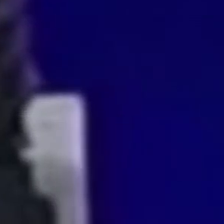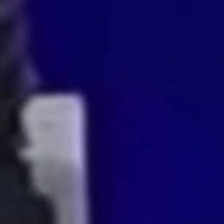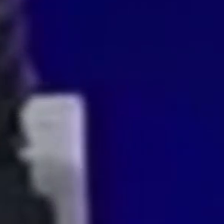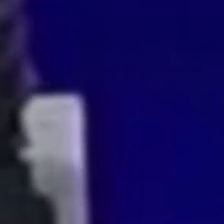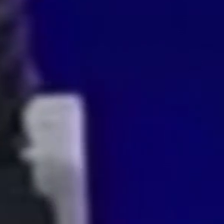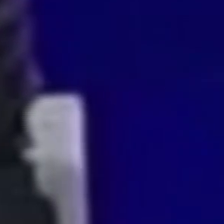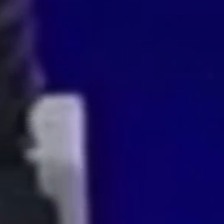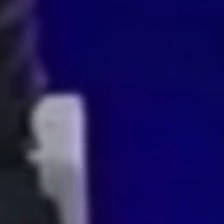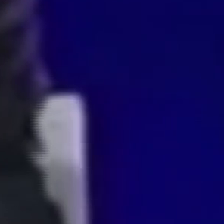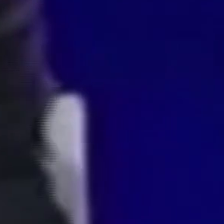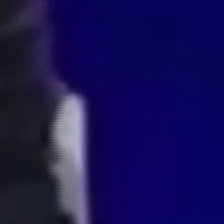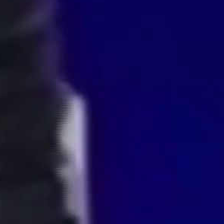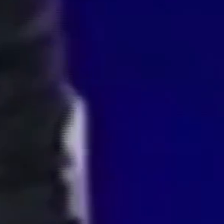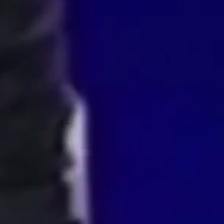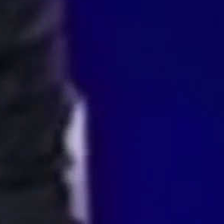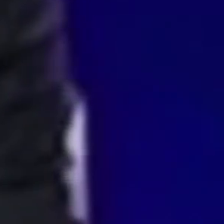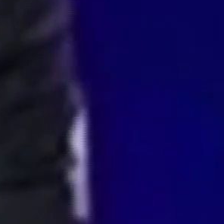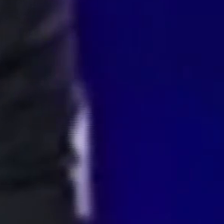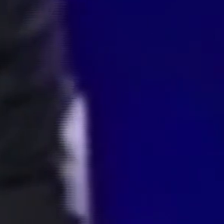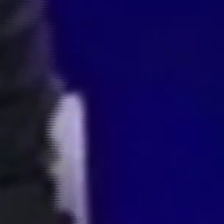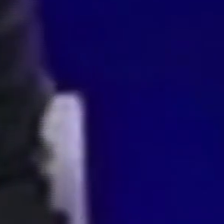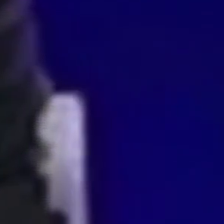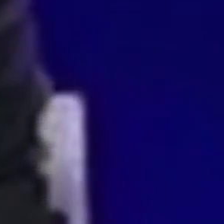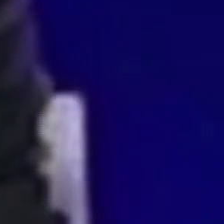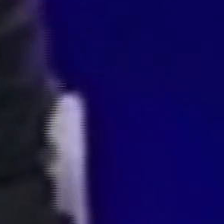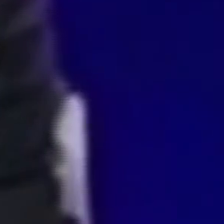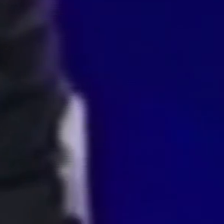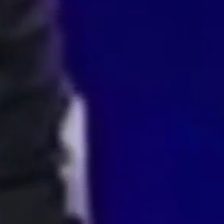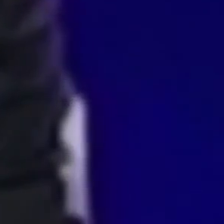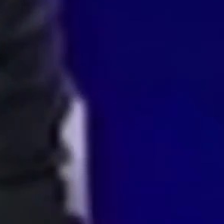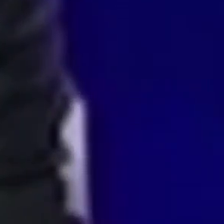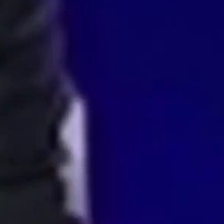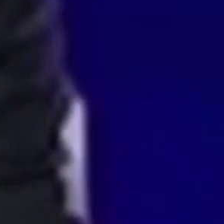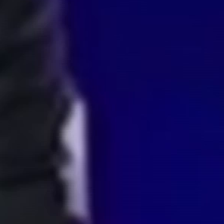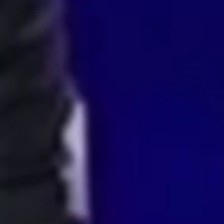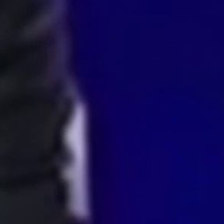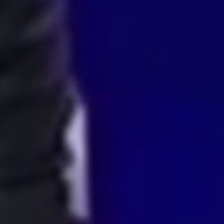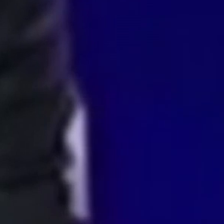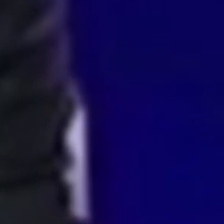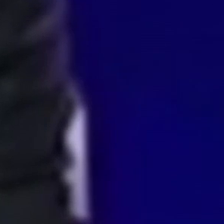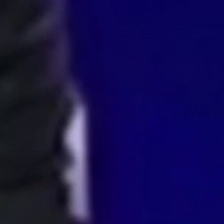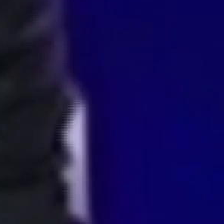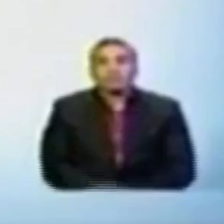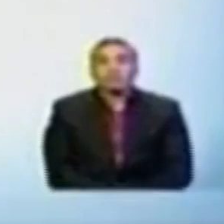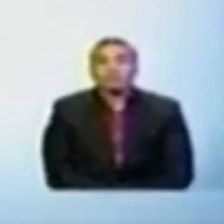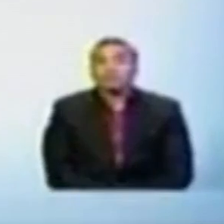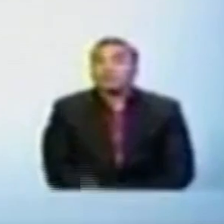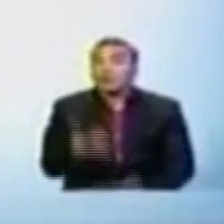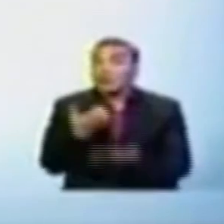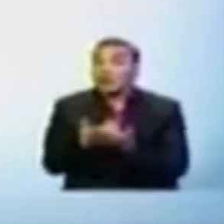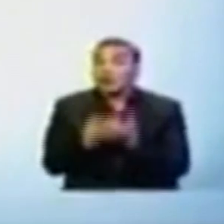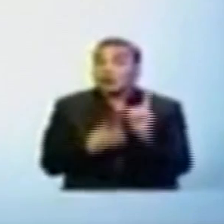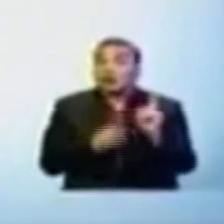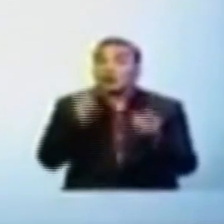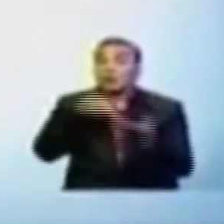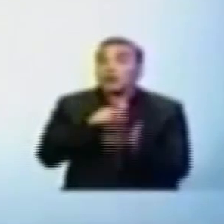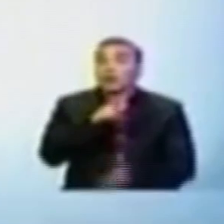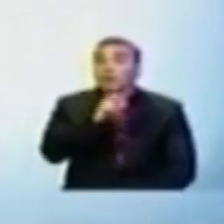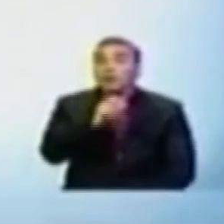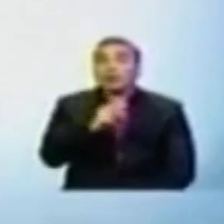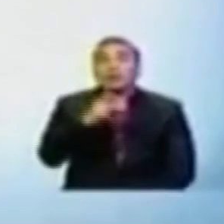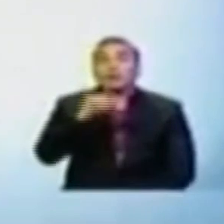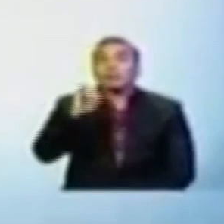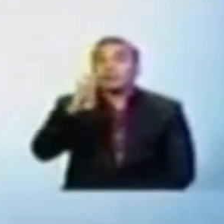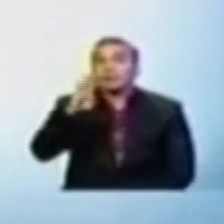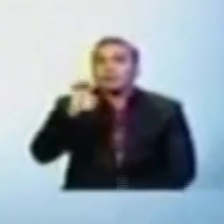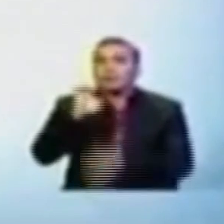tanto, candidato Arauz, ¿serían dólares o sería humo en el bolsillo de los ecuatorianos? Lasso aseguró que el dólar seguirá